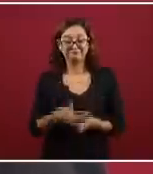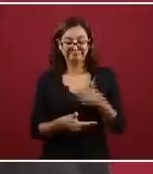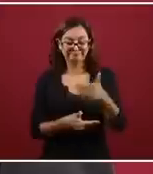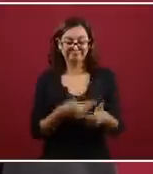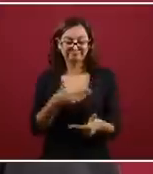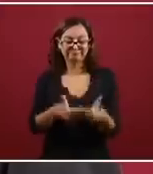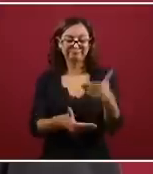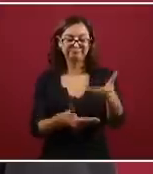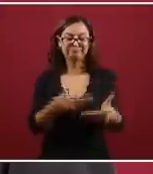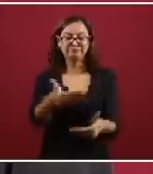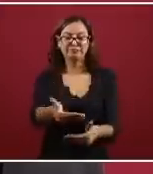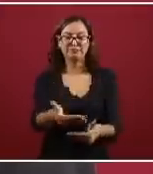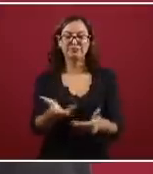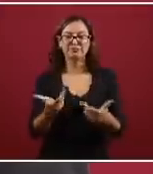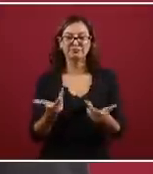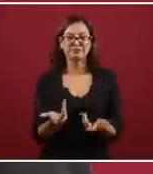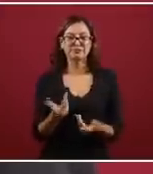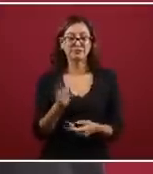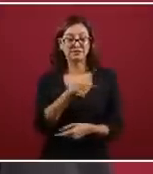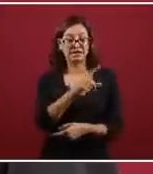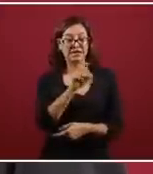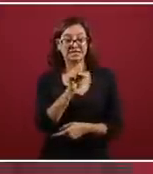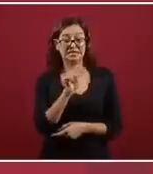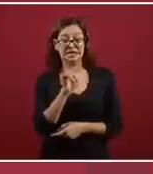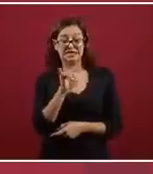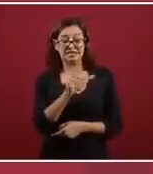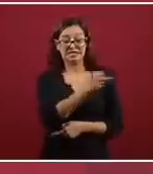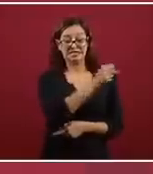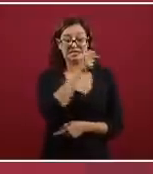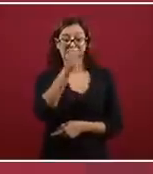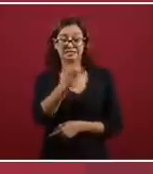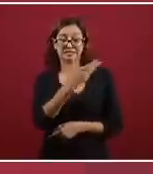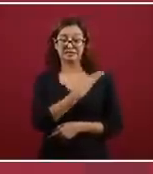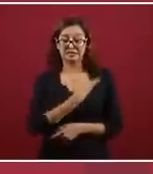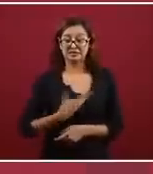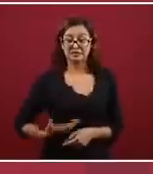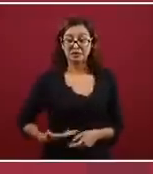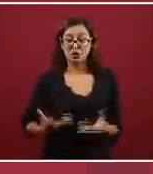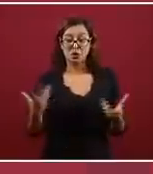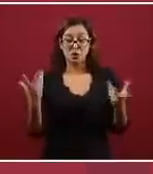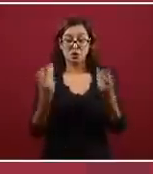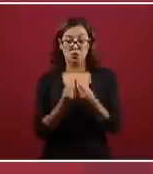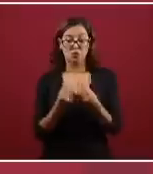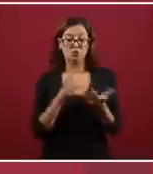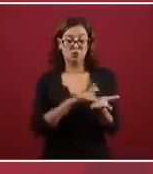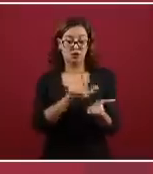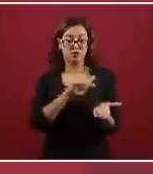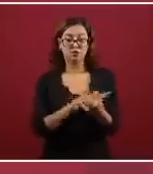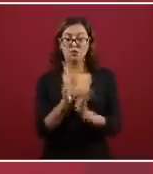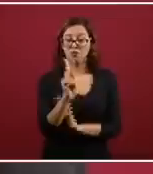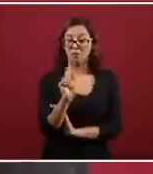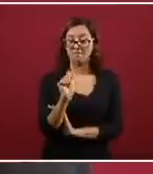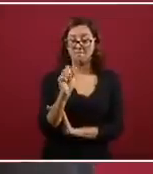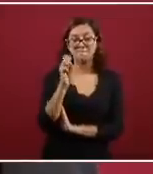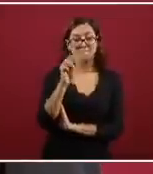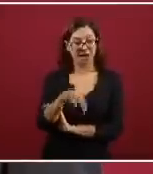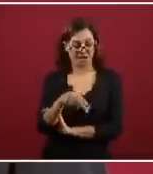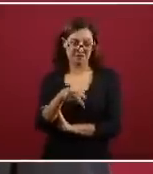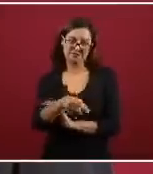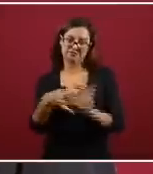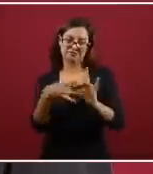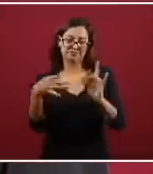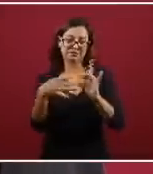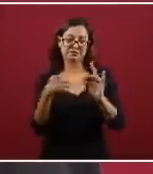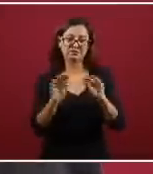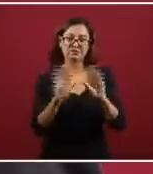ese proceso que llevó a Salinas a la presidencia con el apoyo del PAN, ¿verdad?, y ahí lo describo, hizo un